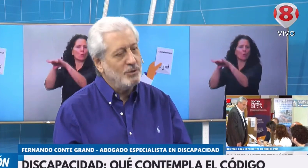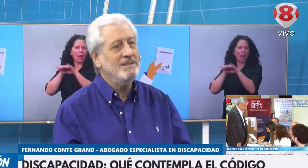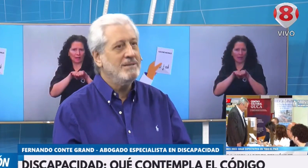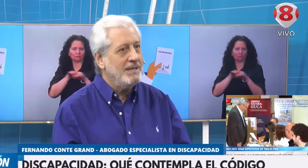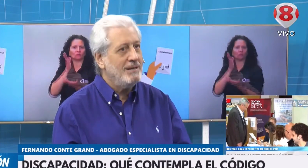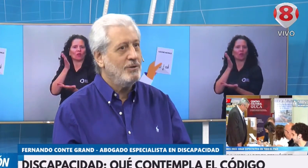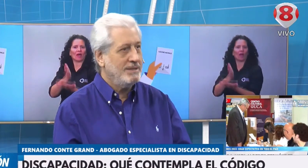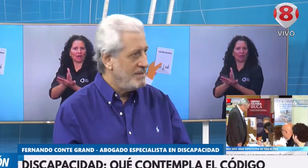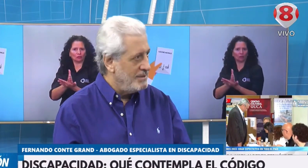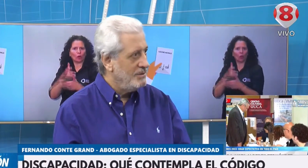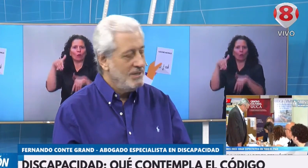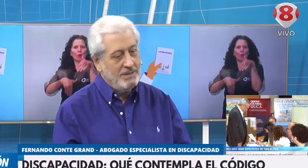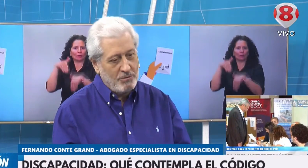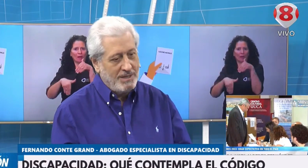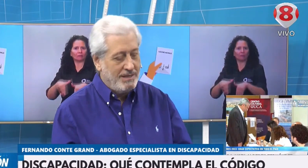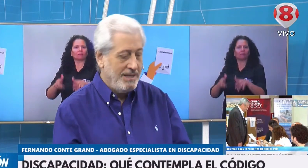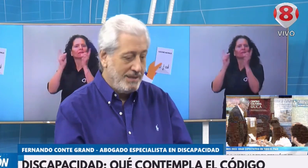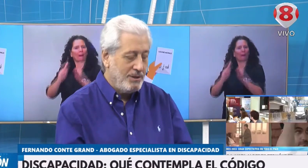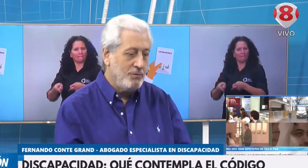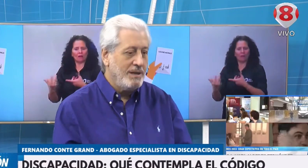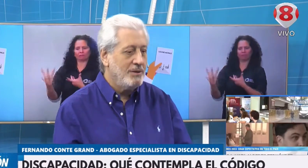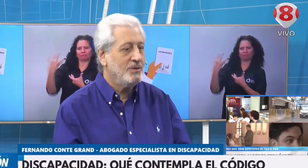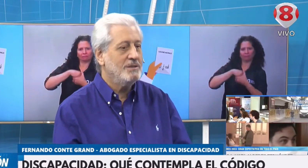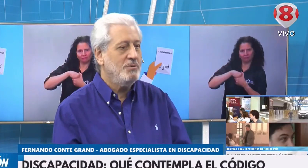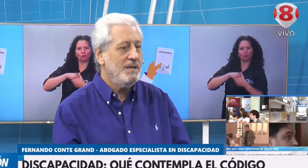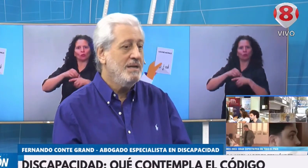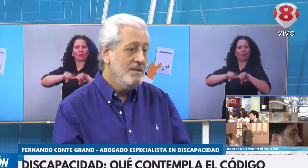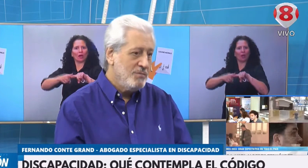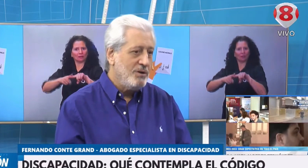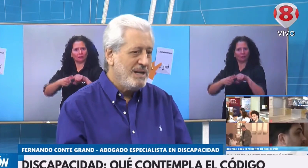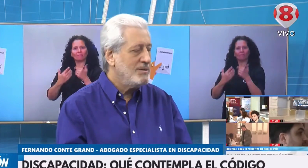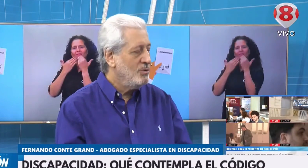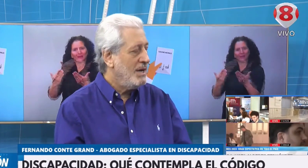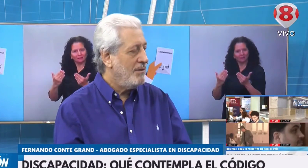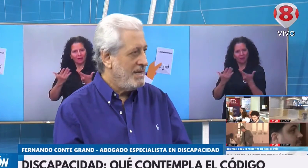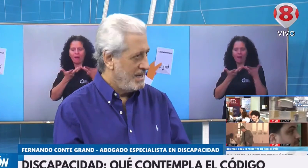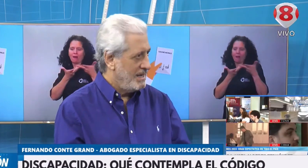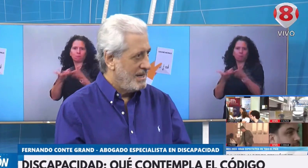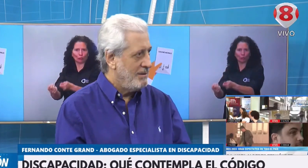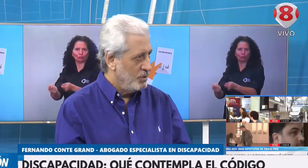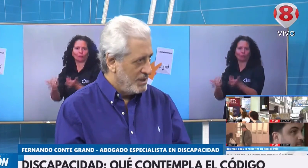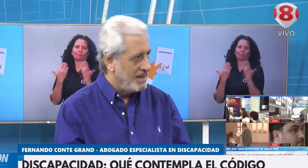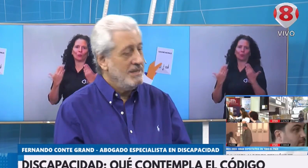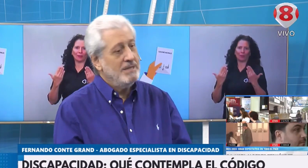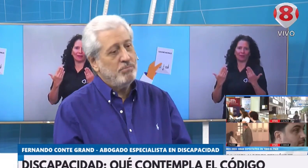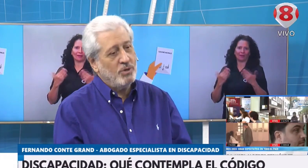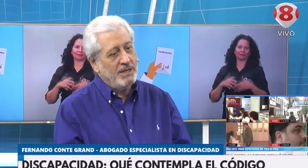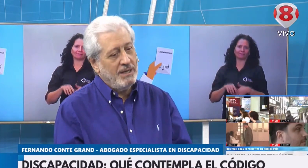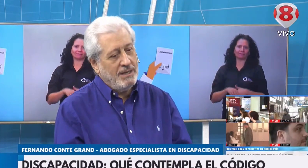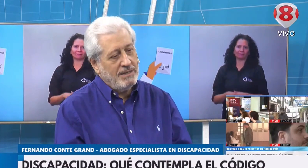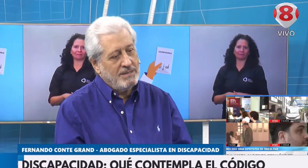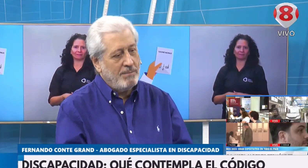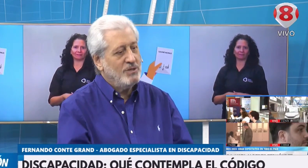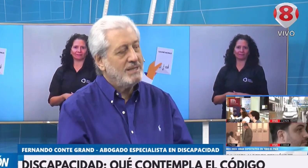discernimiento de entender lo que está haciendo en cualquier en este orden o en cualquier otro orden de su vida Bueno en caso de duda habría que dejarla votar